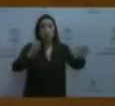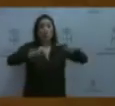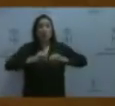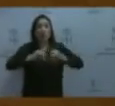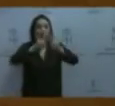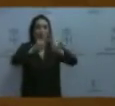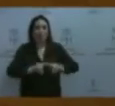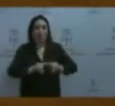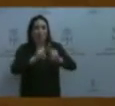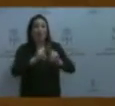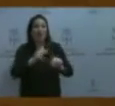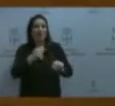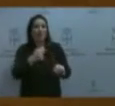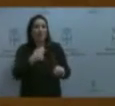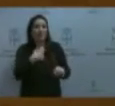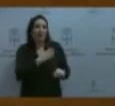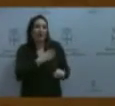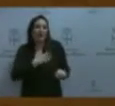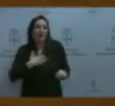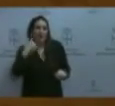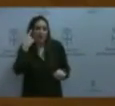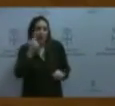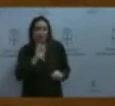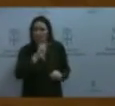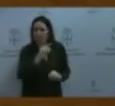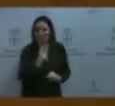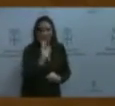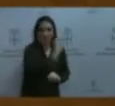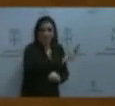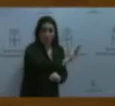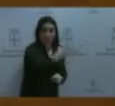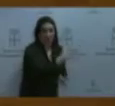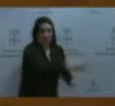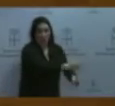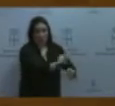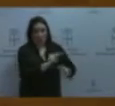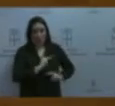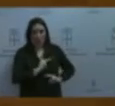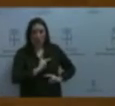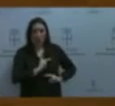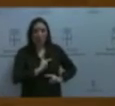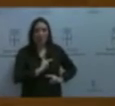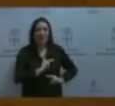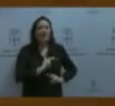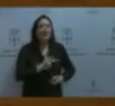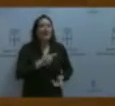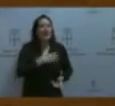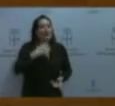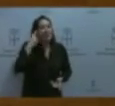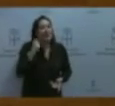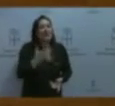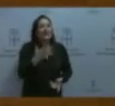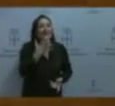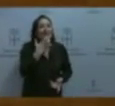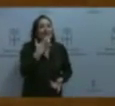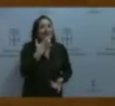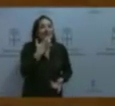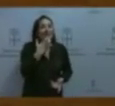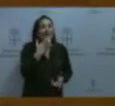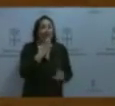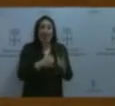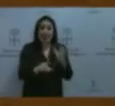saber, y esta sí es la primera pregunta que lanzo para que me la conteste usted, es si estaría dispuesto a incluir en este decreto